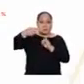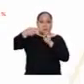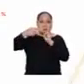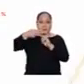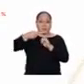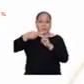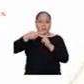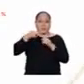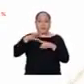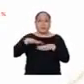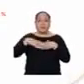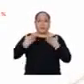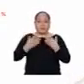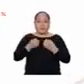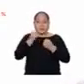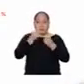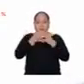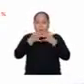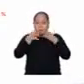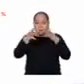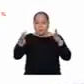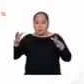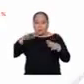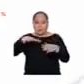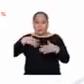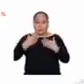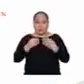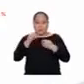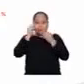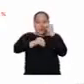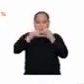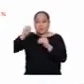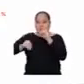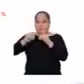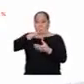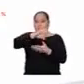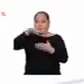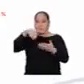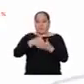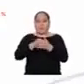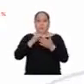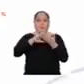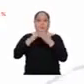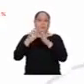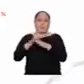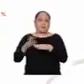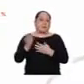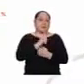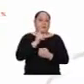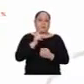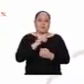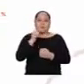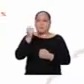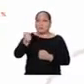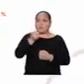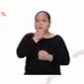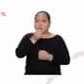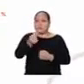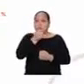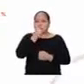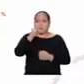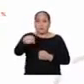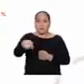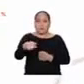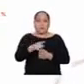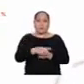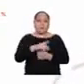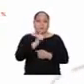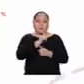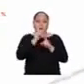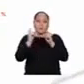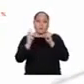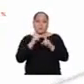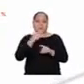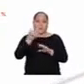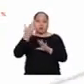información y aplicarla a toda la población. Así no hayamos entrevistado a todos a través de un